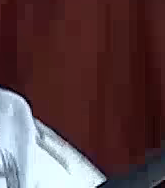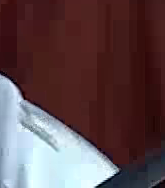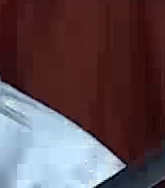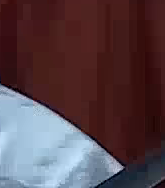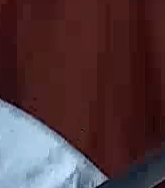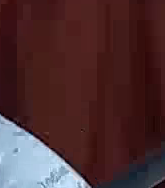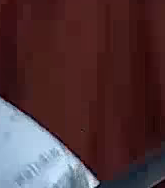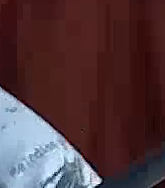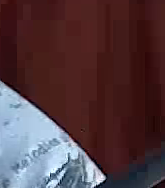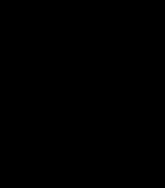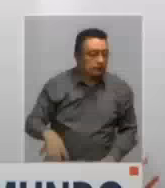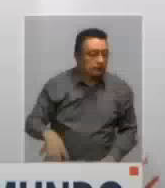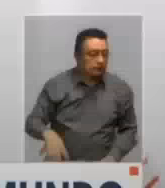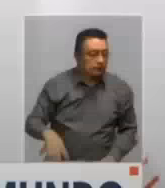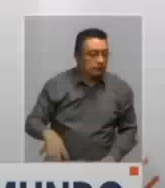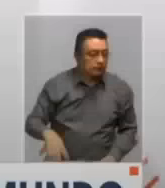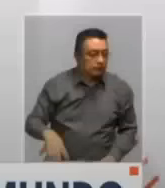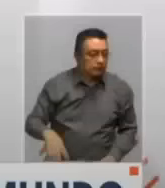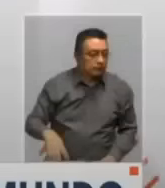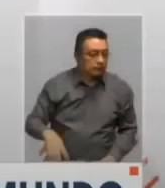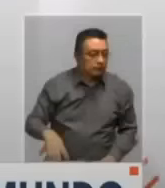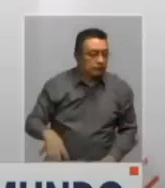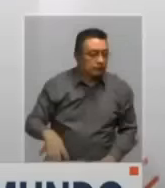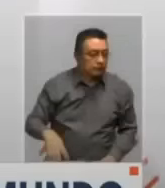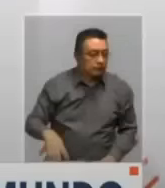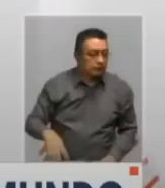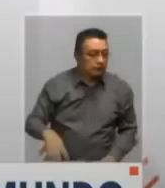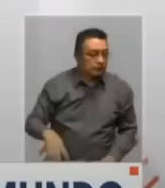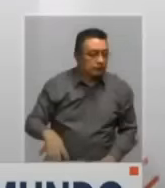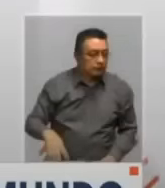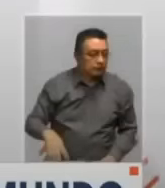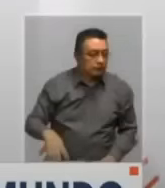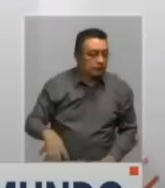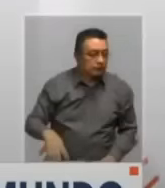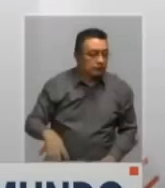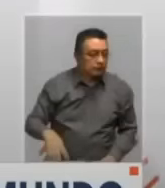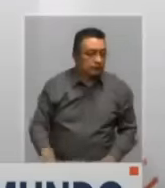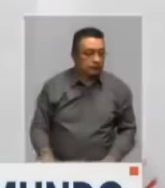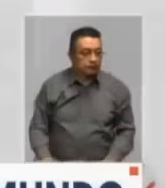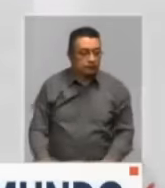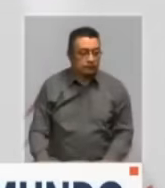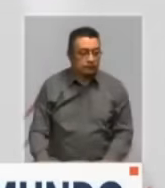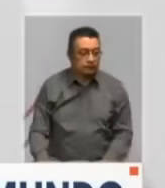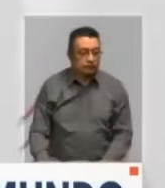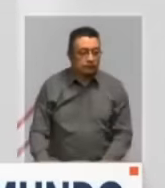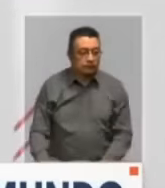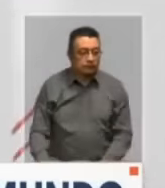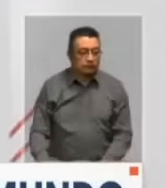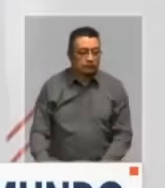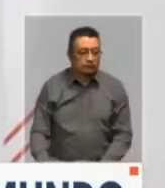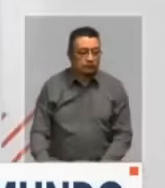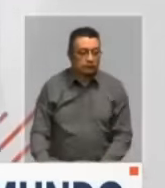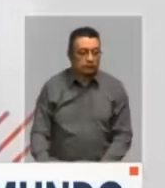bueno, feliz año nuevamente. Ay, yo apretaba acá y era acá.